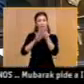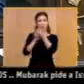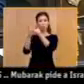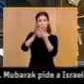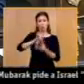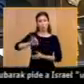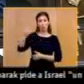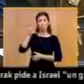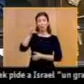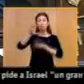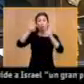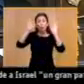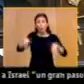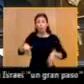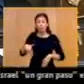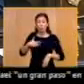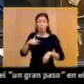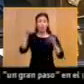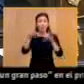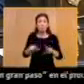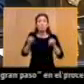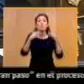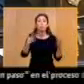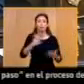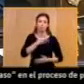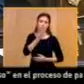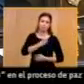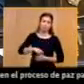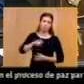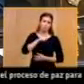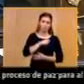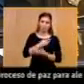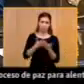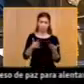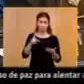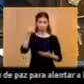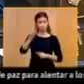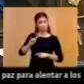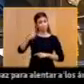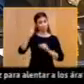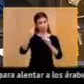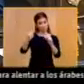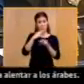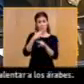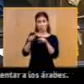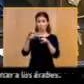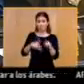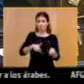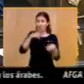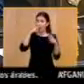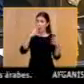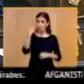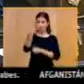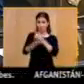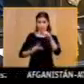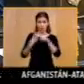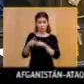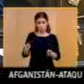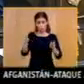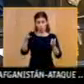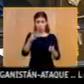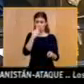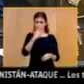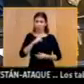de la Unión Europea en salir de la recesión. En este primer debate de política general de la actual legislatura ya le